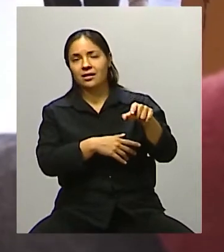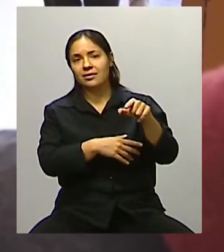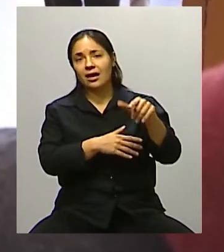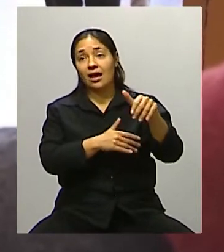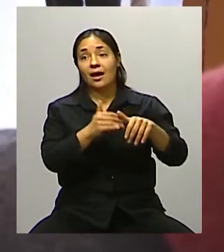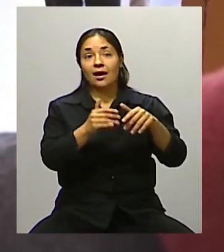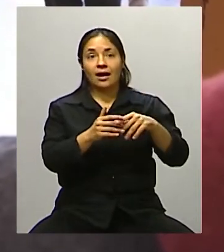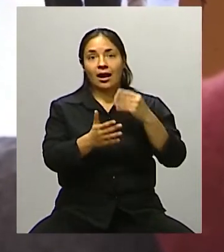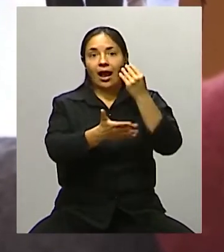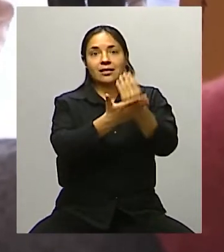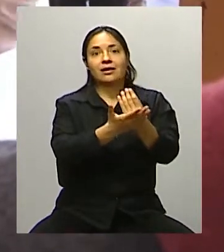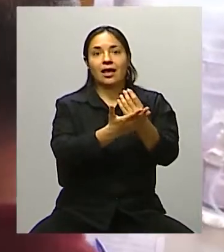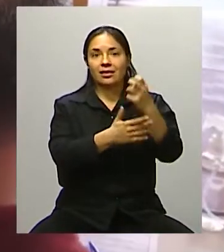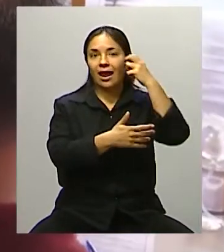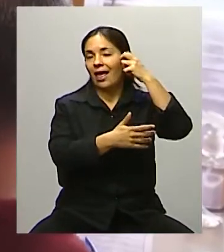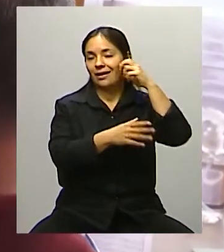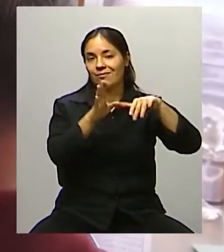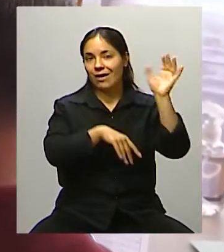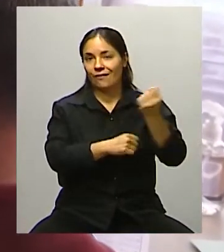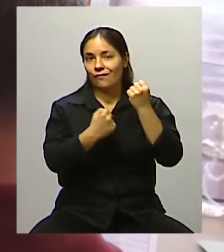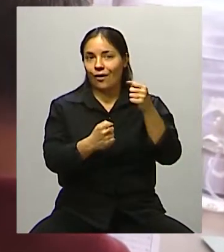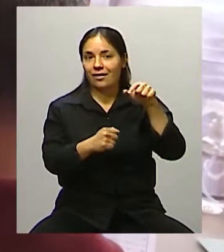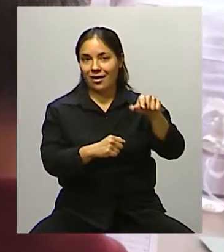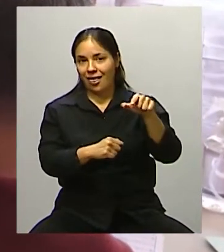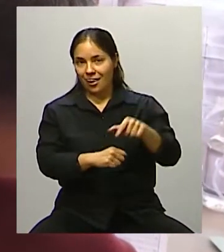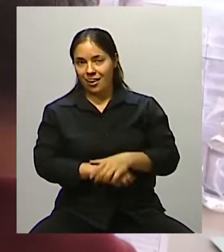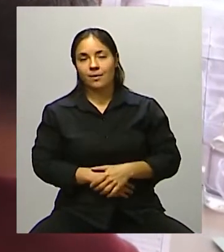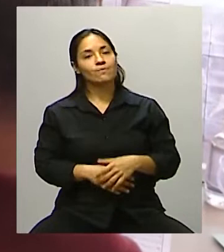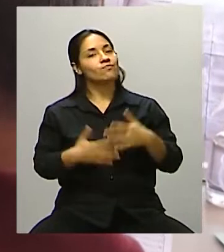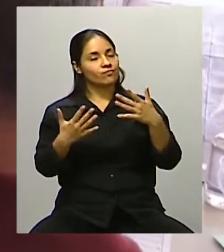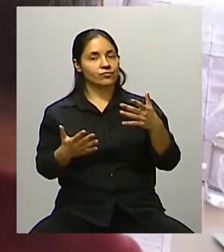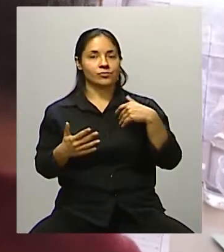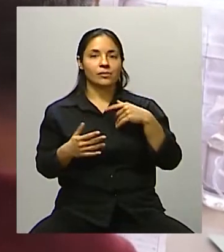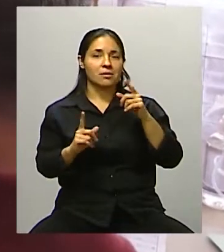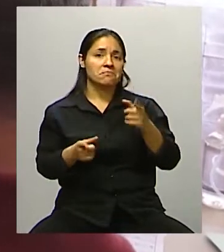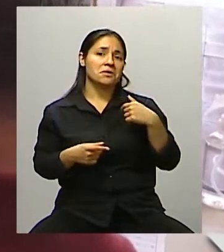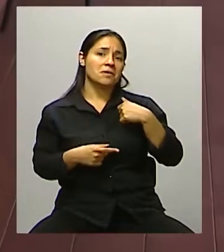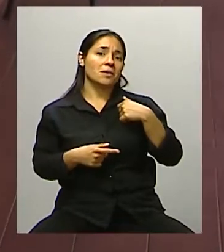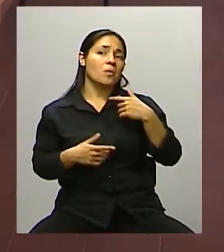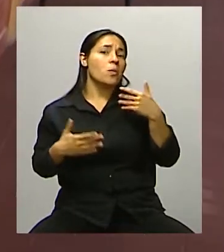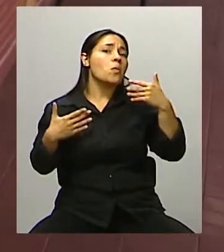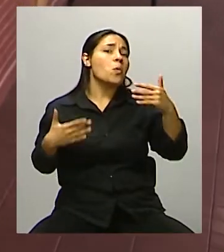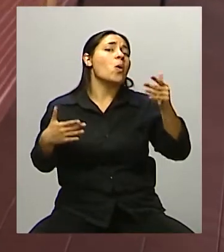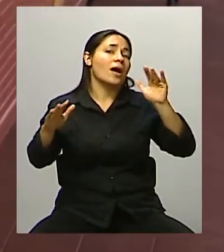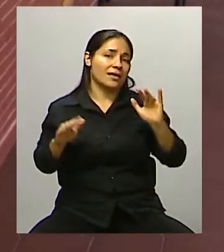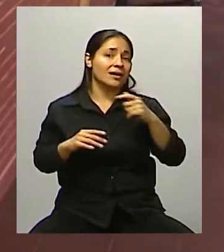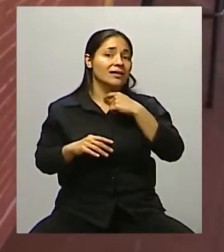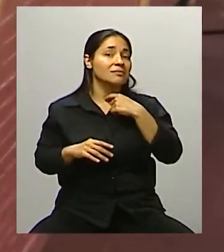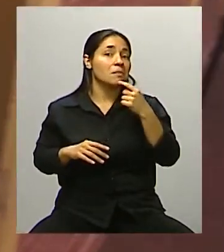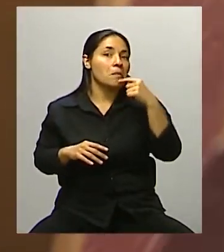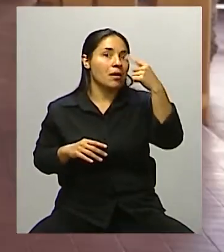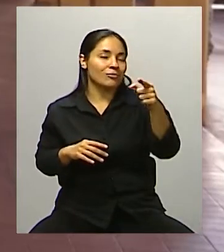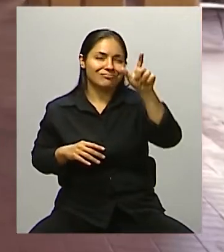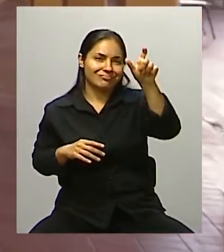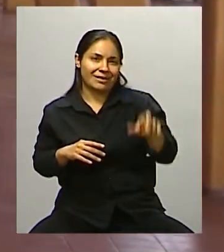es el candidato de la Unión Cívica Radical. Bueno, era lo que uno entendía que podía suceder, pero bueno, lo queríamos en